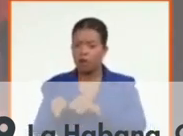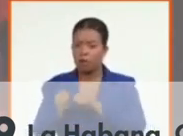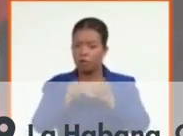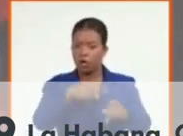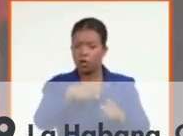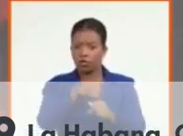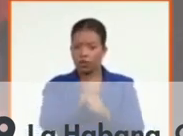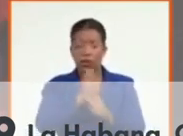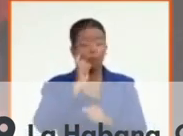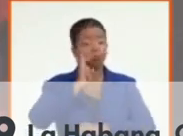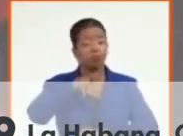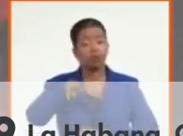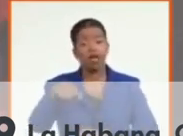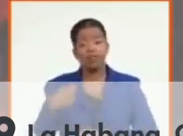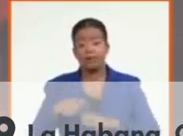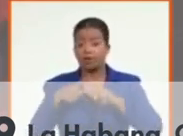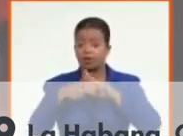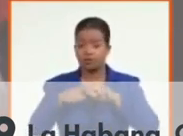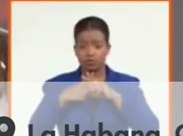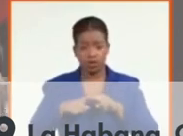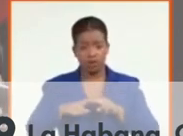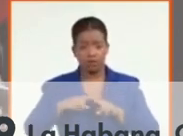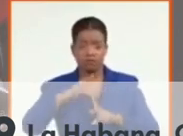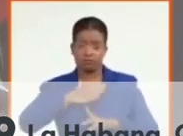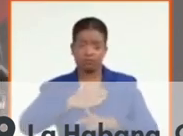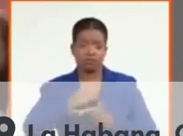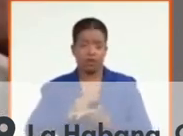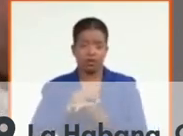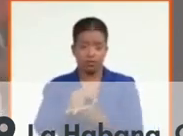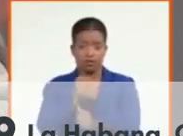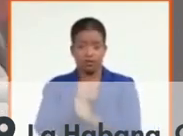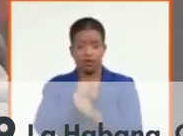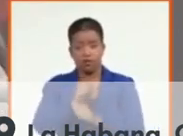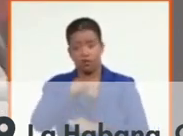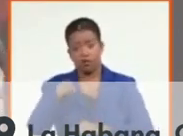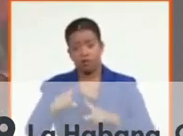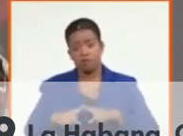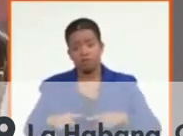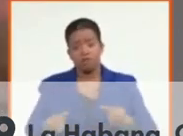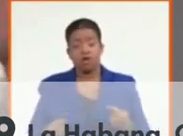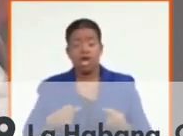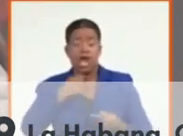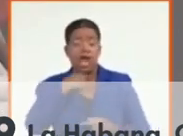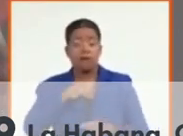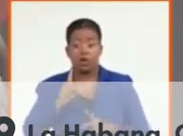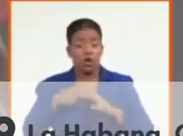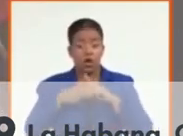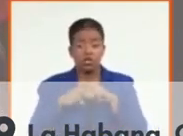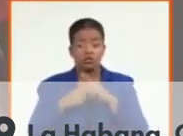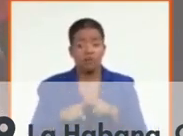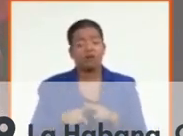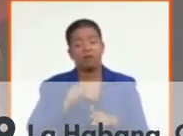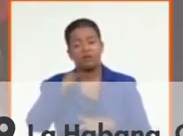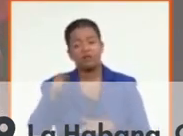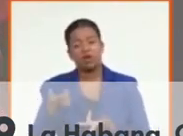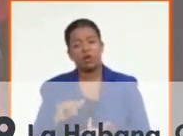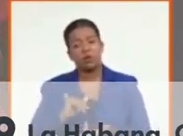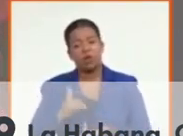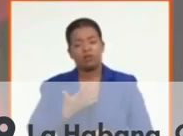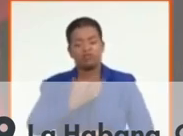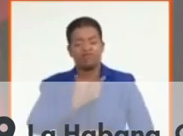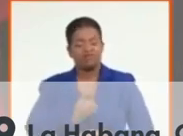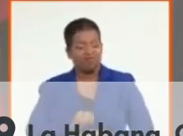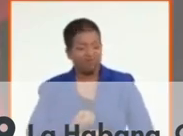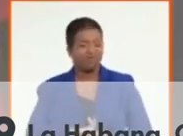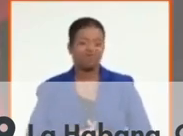que hay que ordenarlos de esa manera porque al final todo es otra vez motivación al final eso trae fluctuación laboral